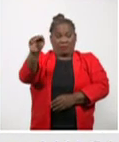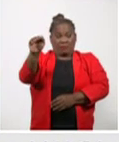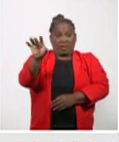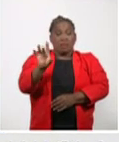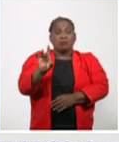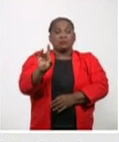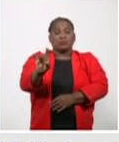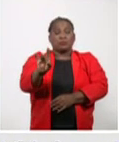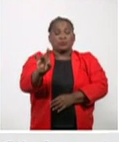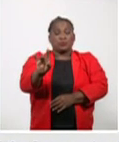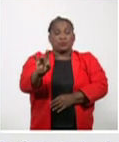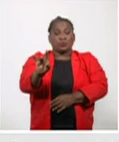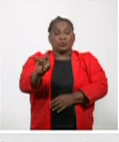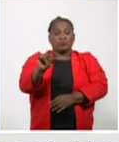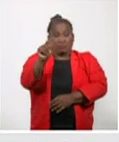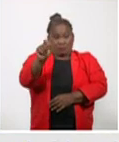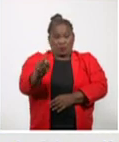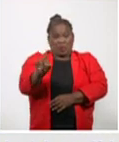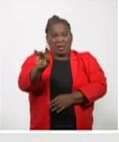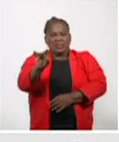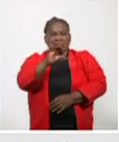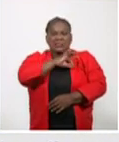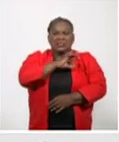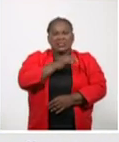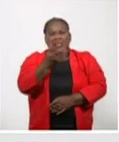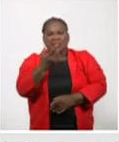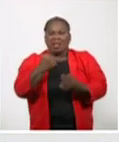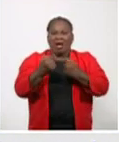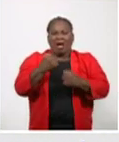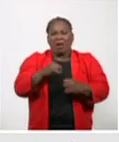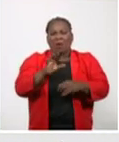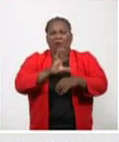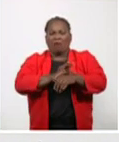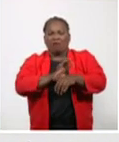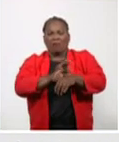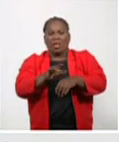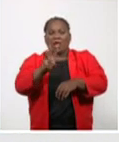sospechosos, o sea, personas con síntomas sugestivos de la enfermedad,